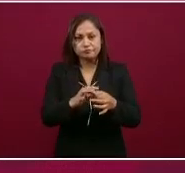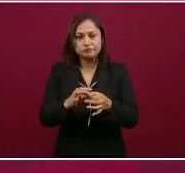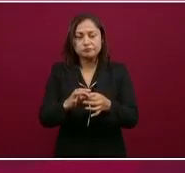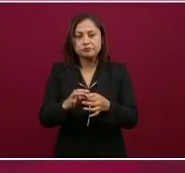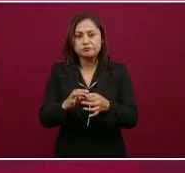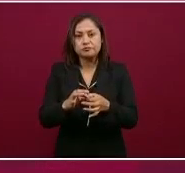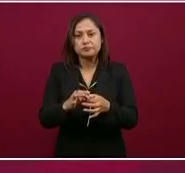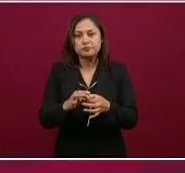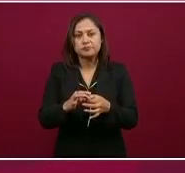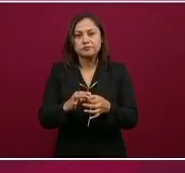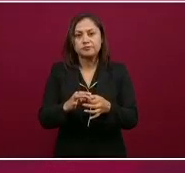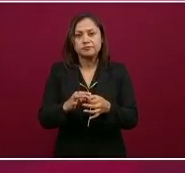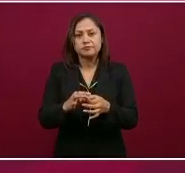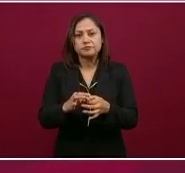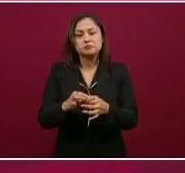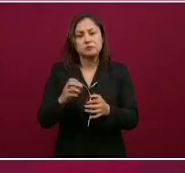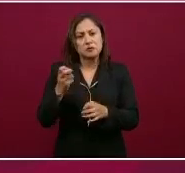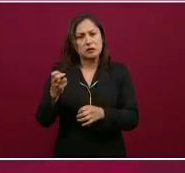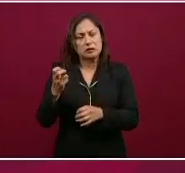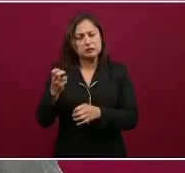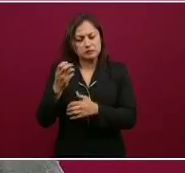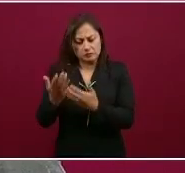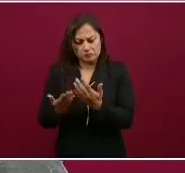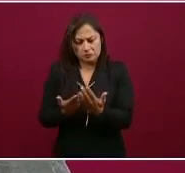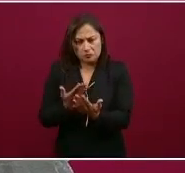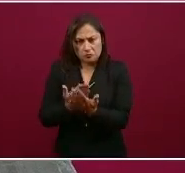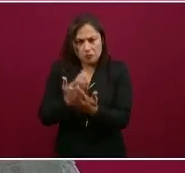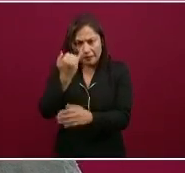una propuesta, una iniciativa